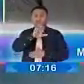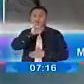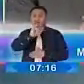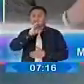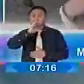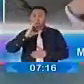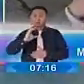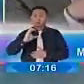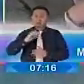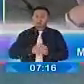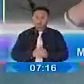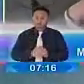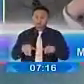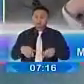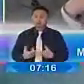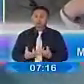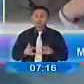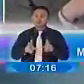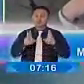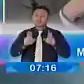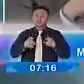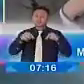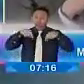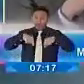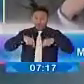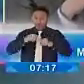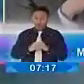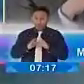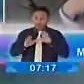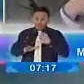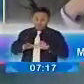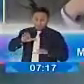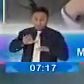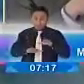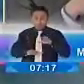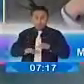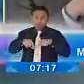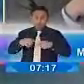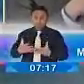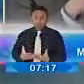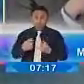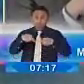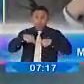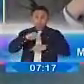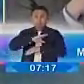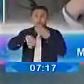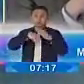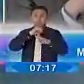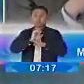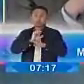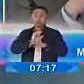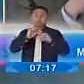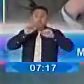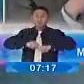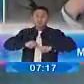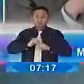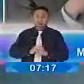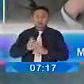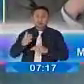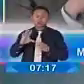TIC es el marco que nos permite ya avanzar en el anhelo que tiene un país entero, que es consolidar